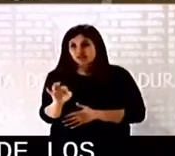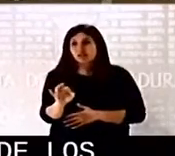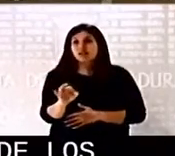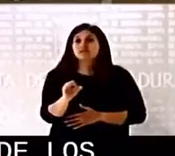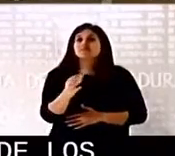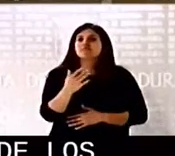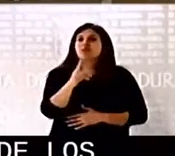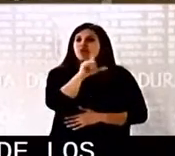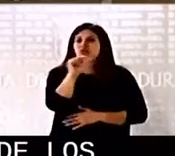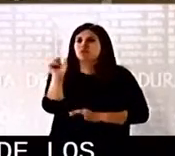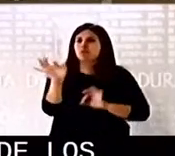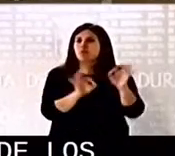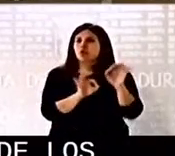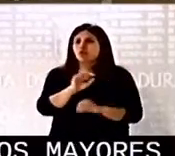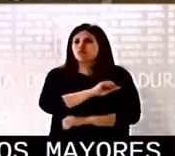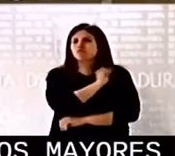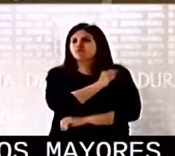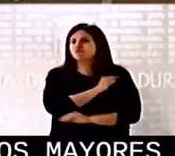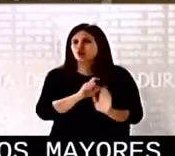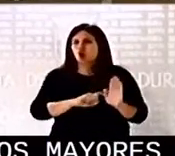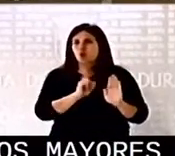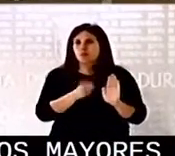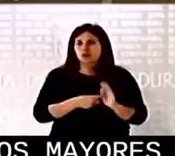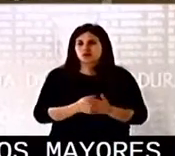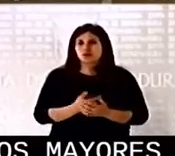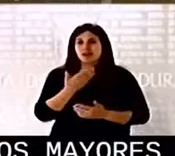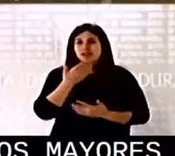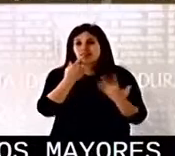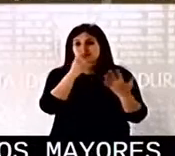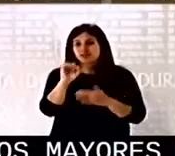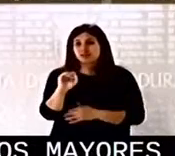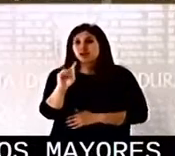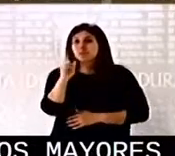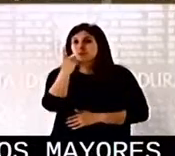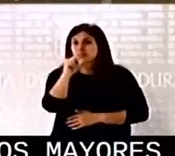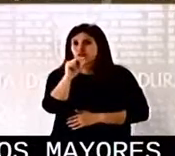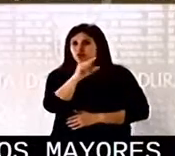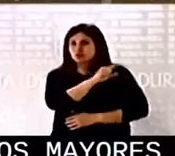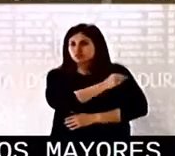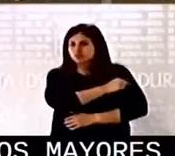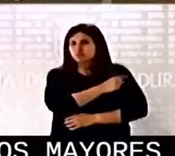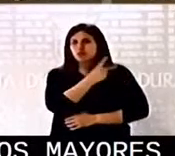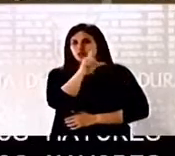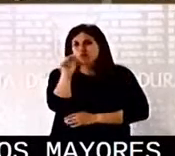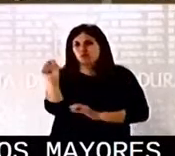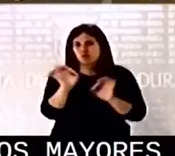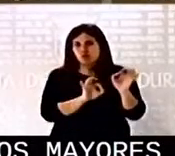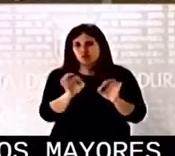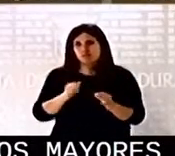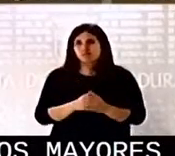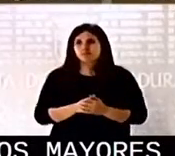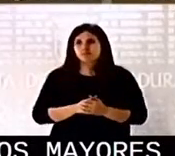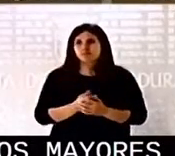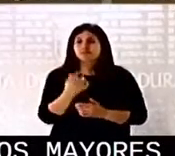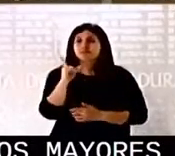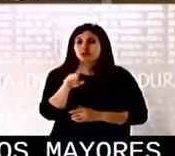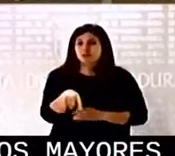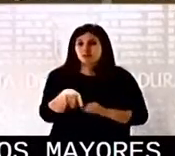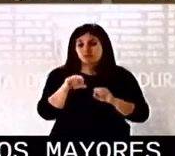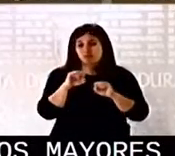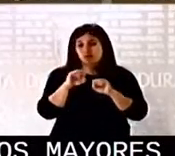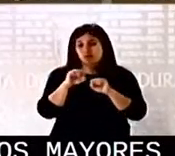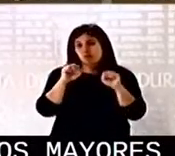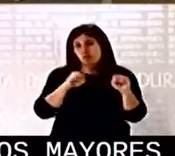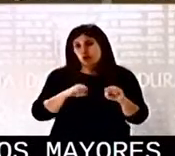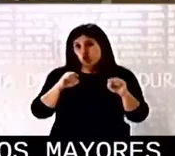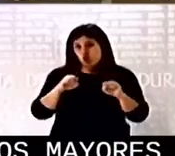dosis, en un 57% de todos esos mayores con 2 dosis o con vacunación